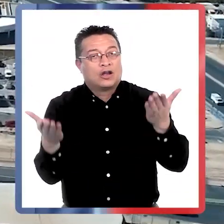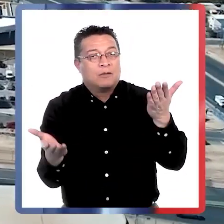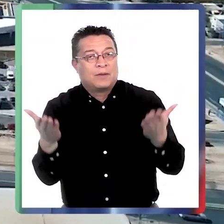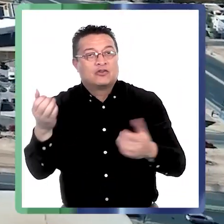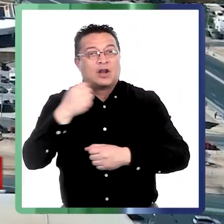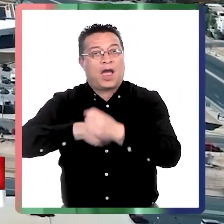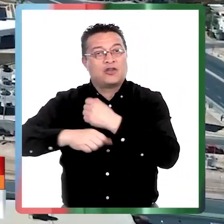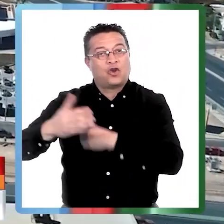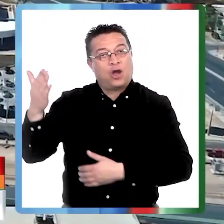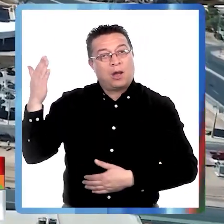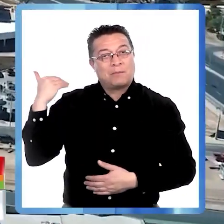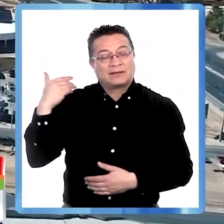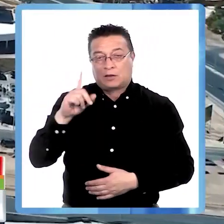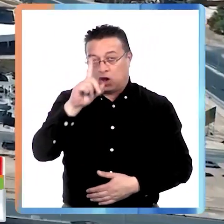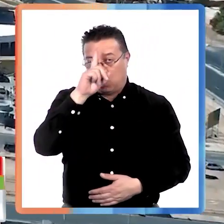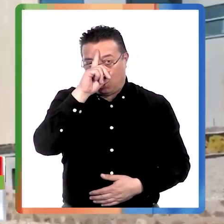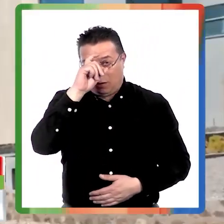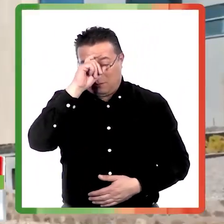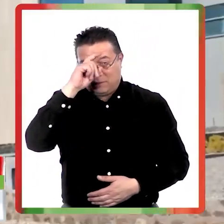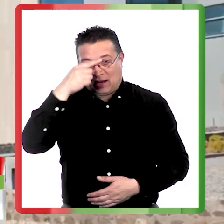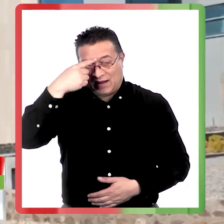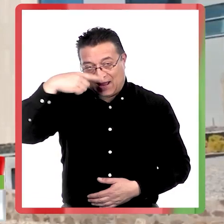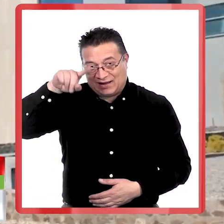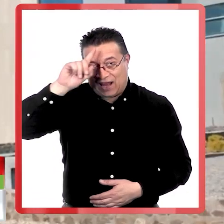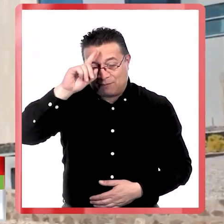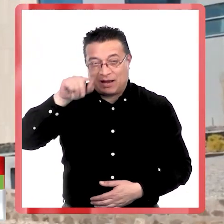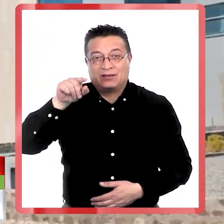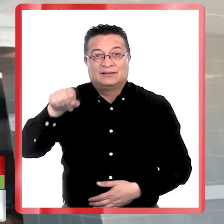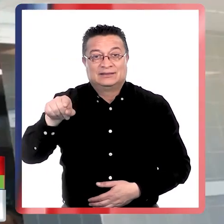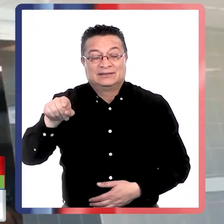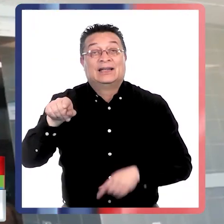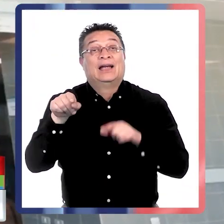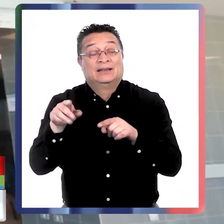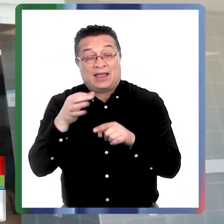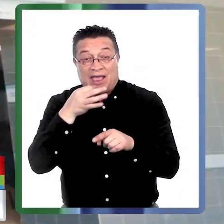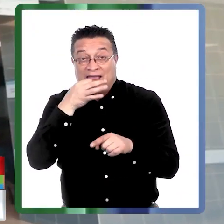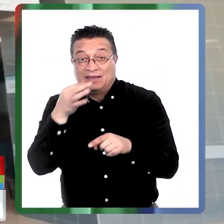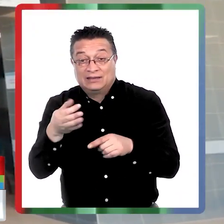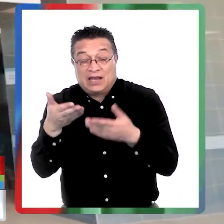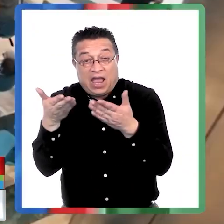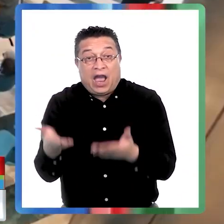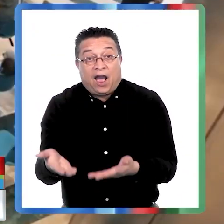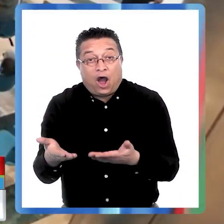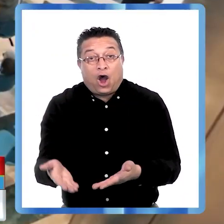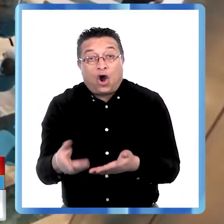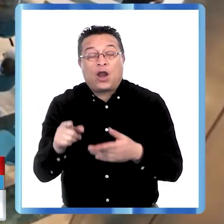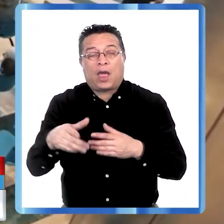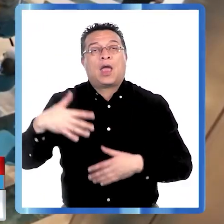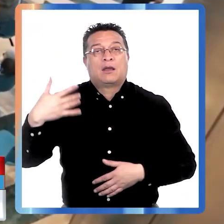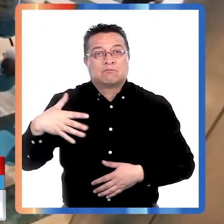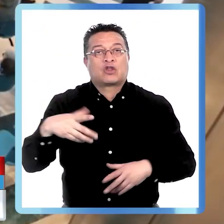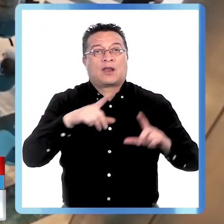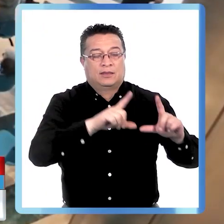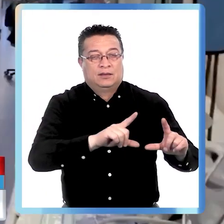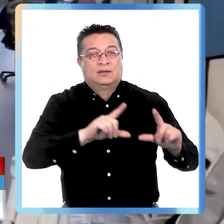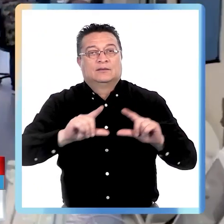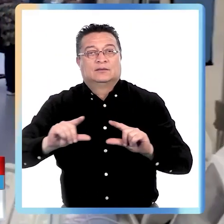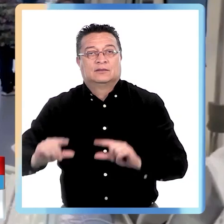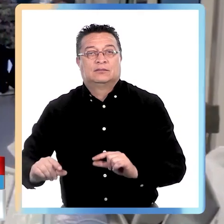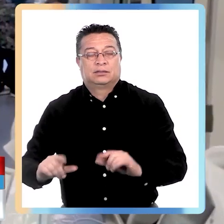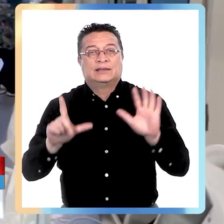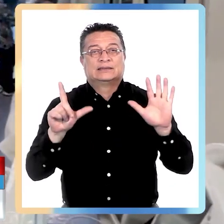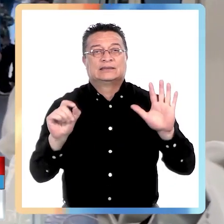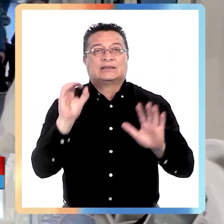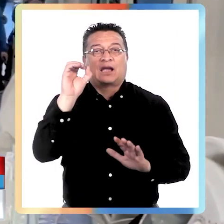En comparación con el año anterior, el Hospital de Calama Dr. Carlos Cisternas reportó en la actualidad una importante